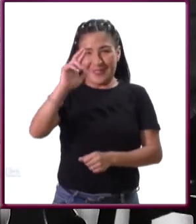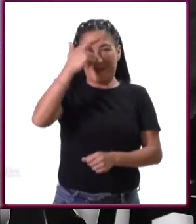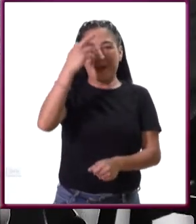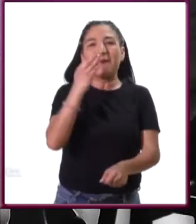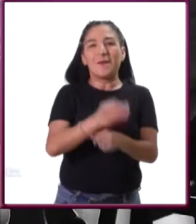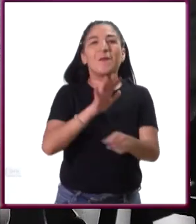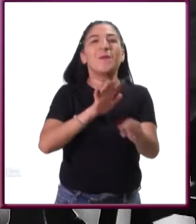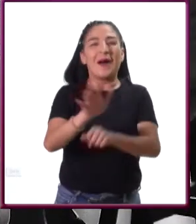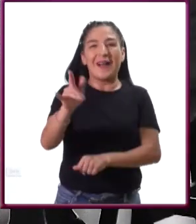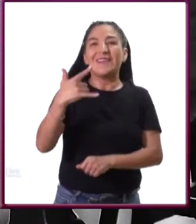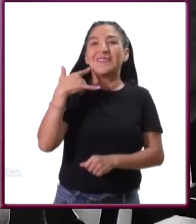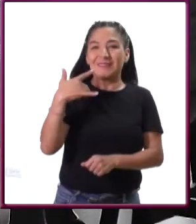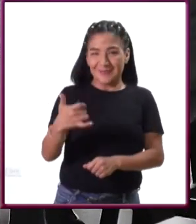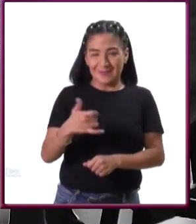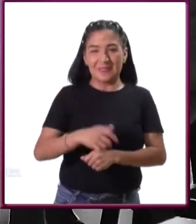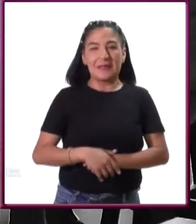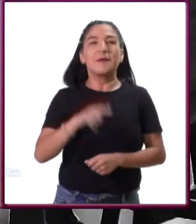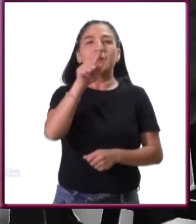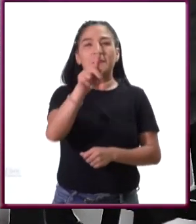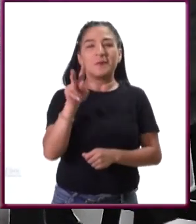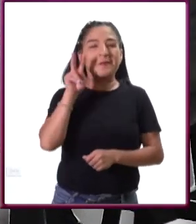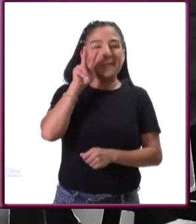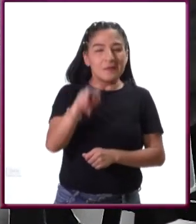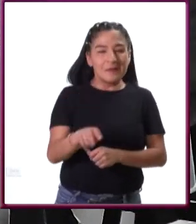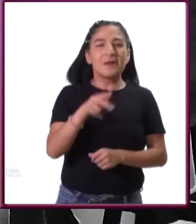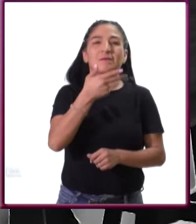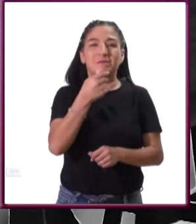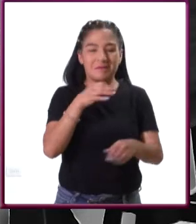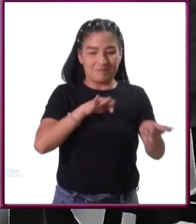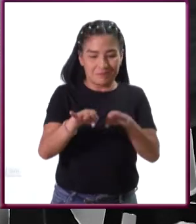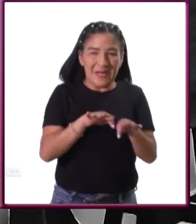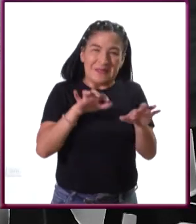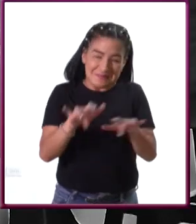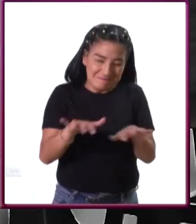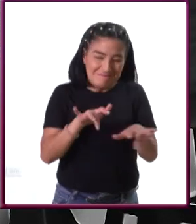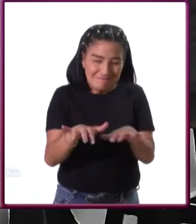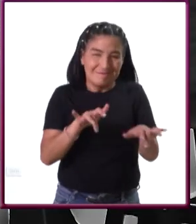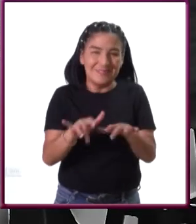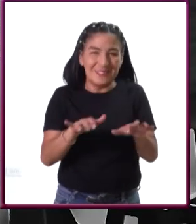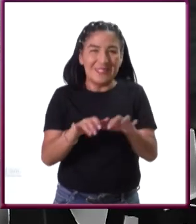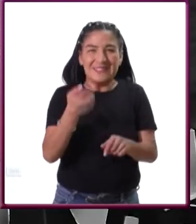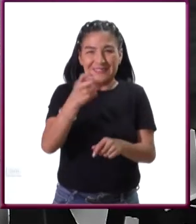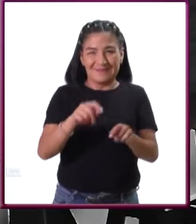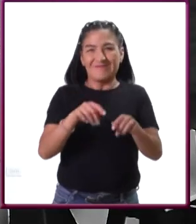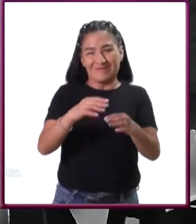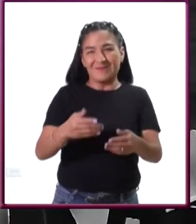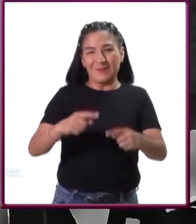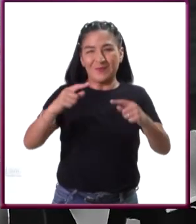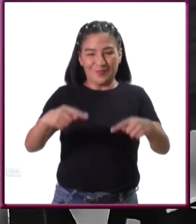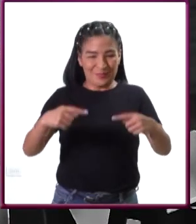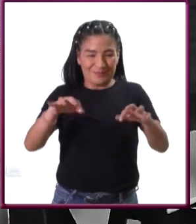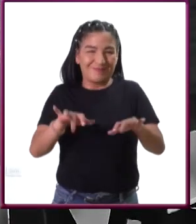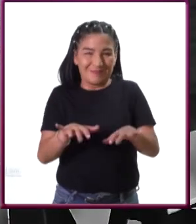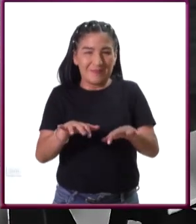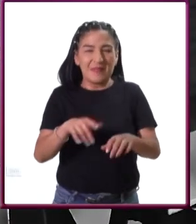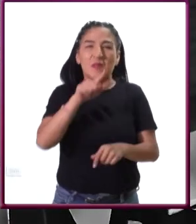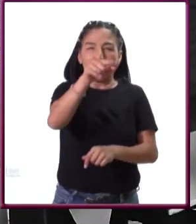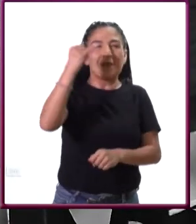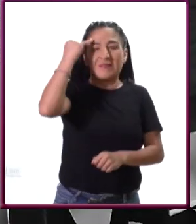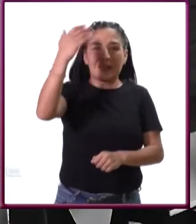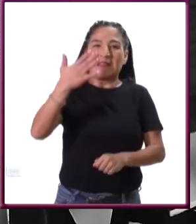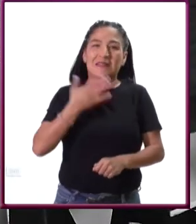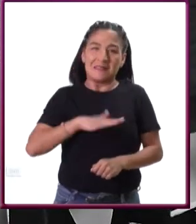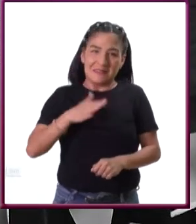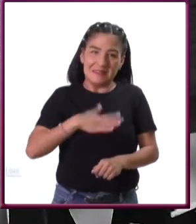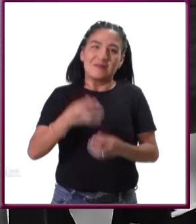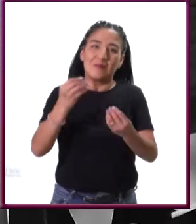esfuerzo? Observa a este hombre que trabaja sin parar con su máquina de escribir. Imagina lo cansado que sería escribir tantas